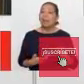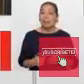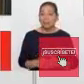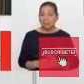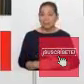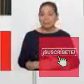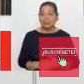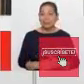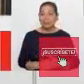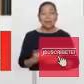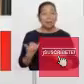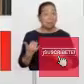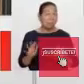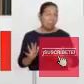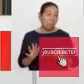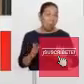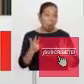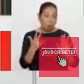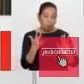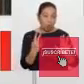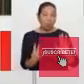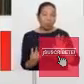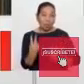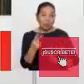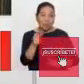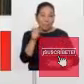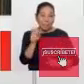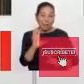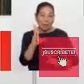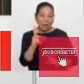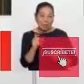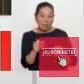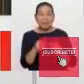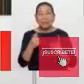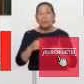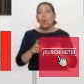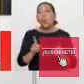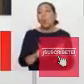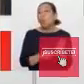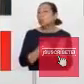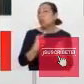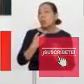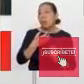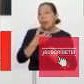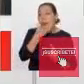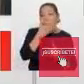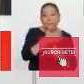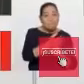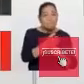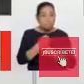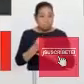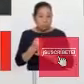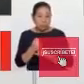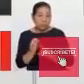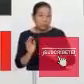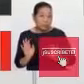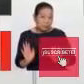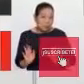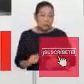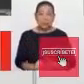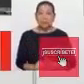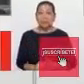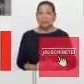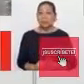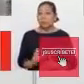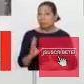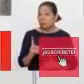específicamente? Ellos podrían ser entre 8 y 12, ¿no? Y se dedican pues al secuestro. Anteriormente posiblemente hayan estado realizando